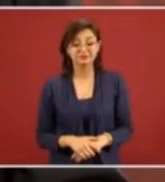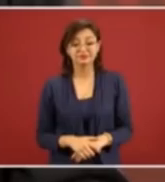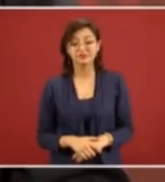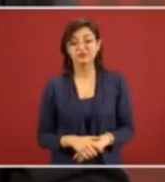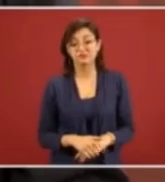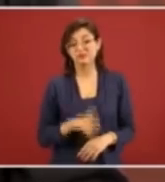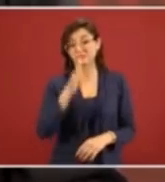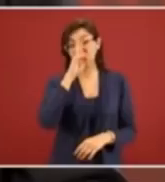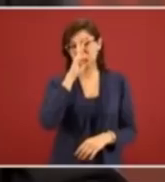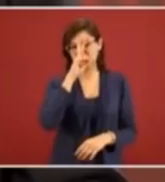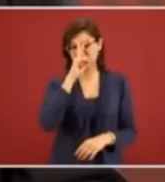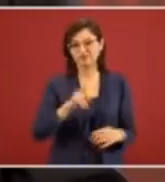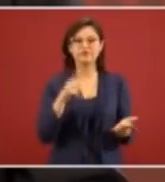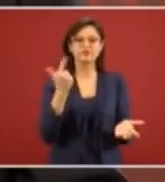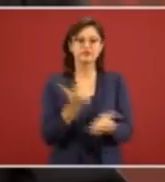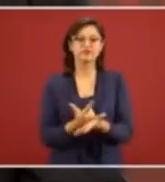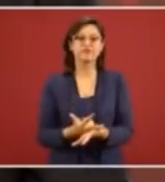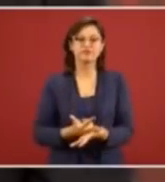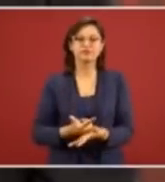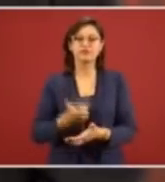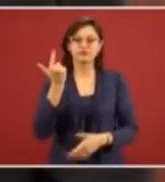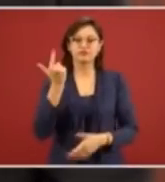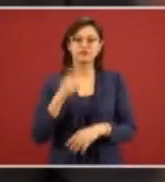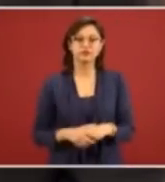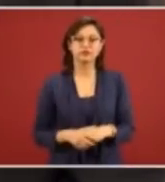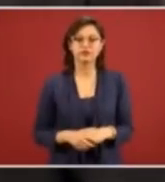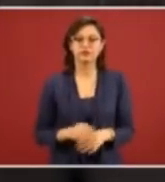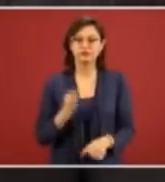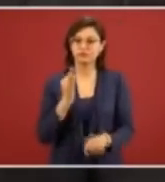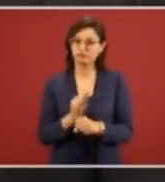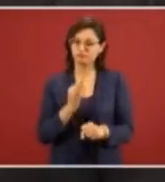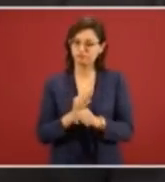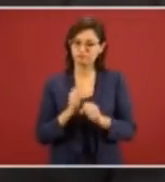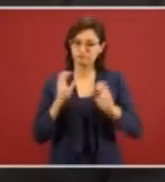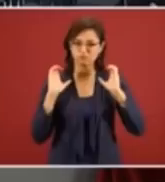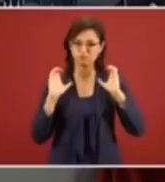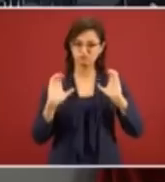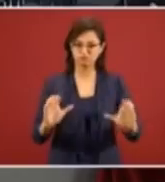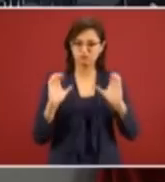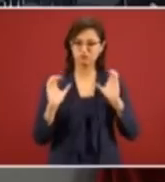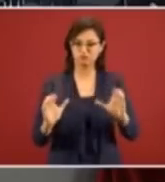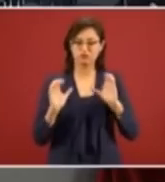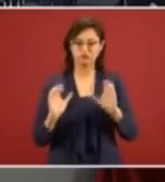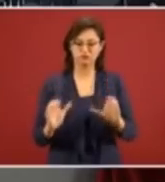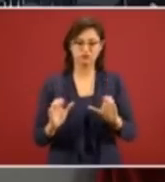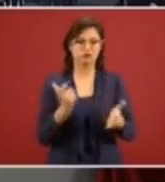sí complica las cosas. Estamos cuidando eso, el que no haya